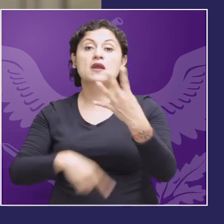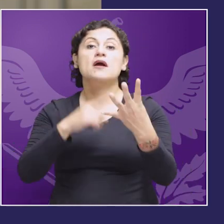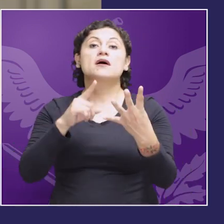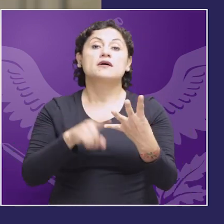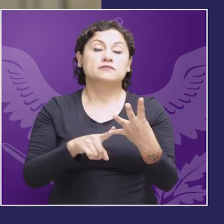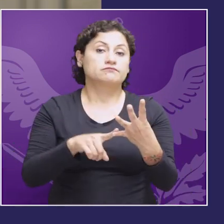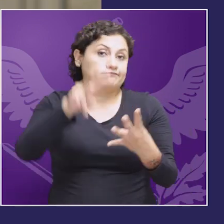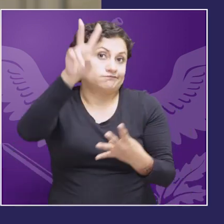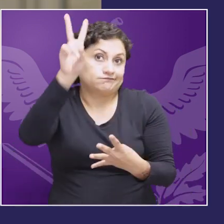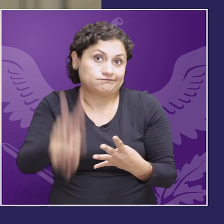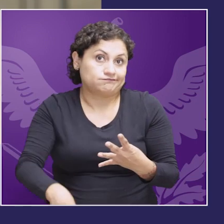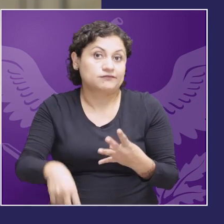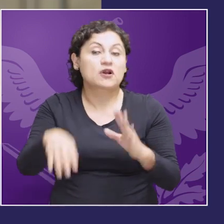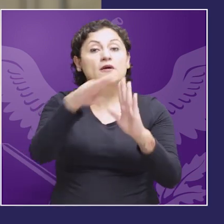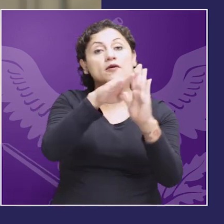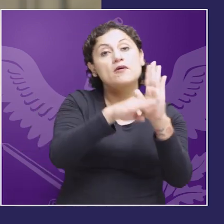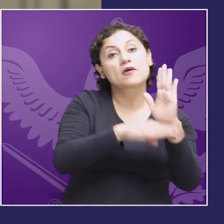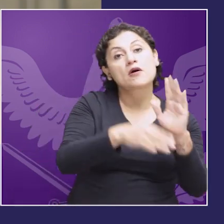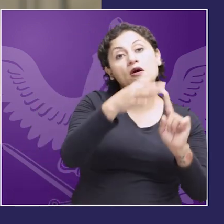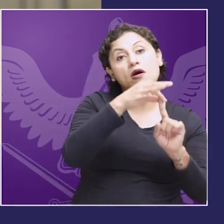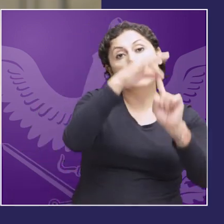trabajo que había hecho México y Colombia.